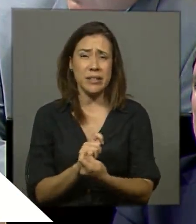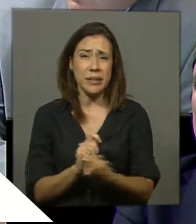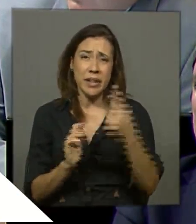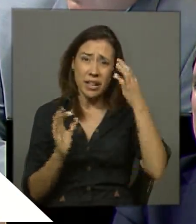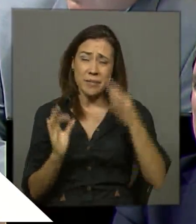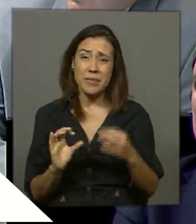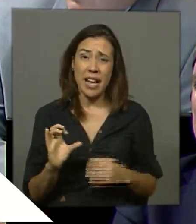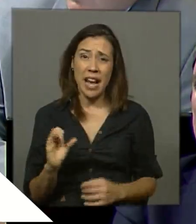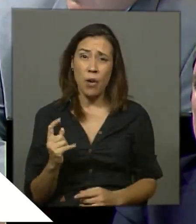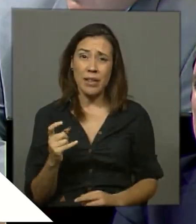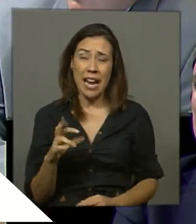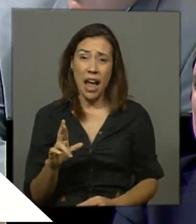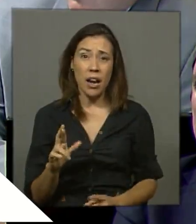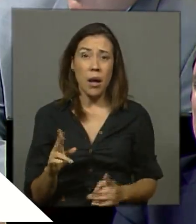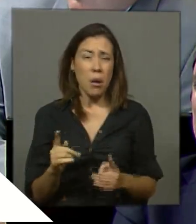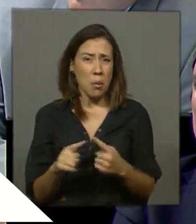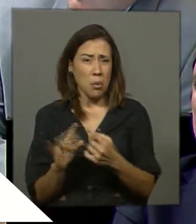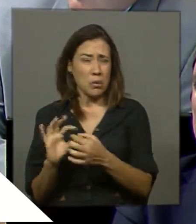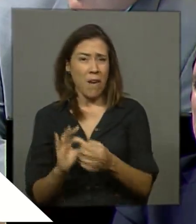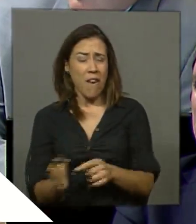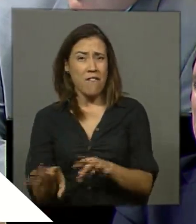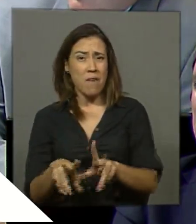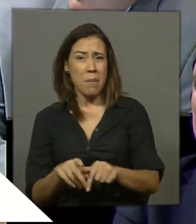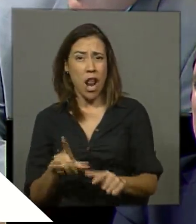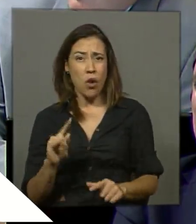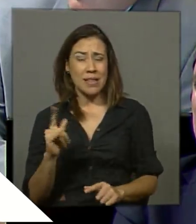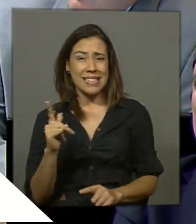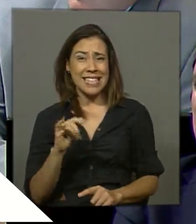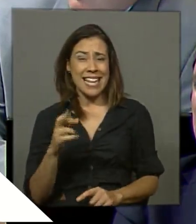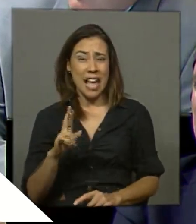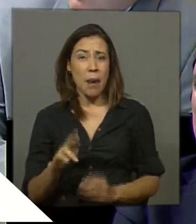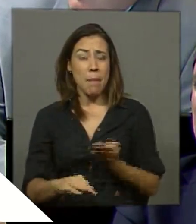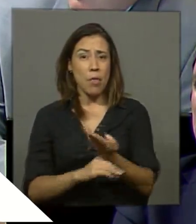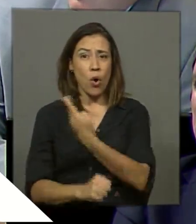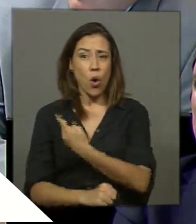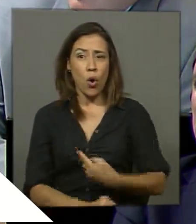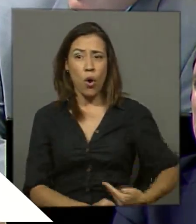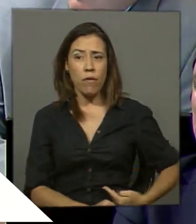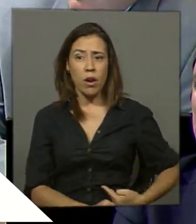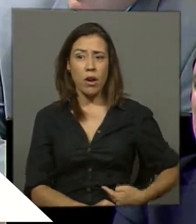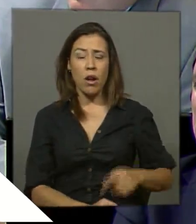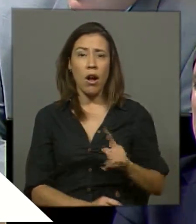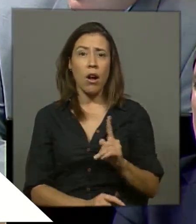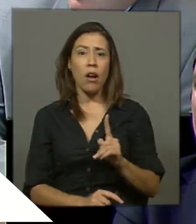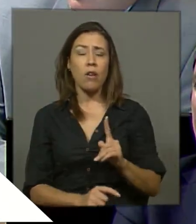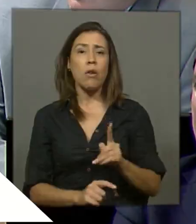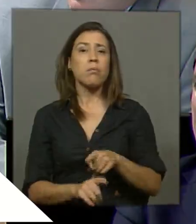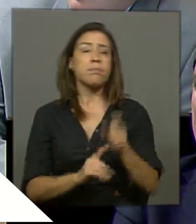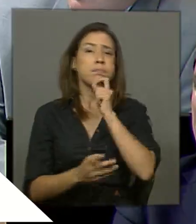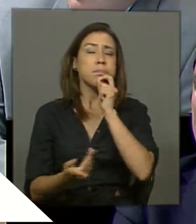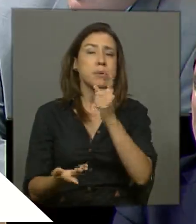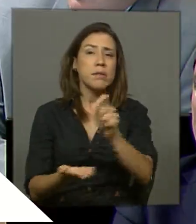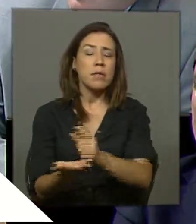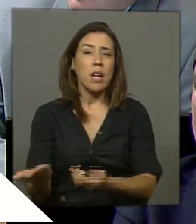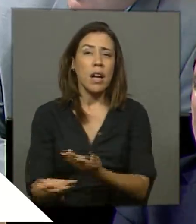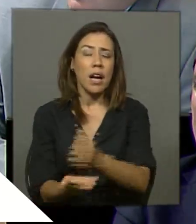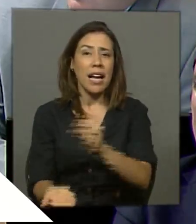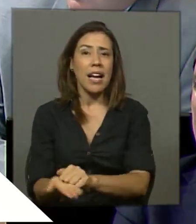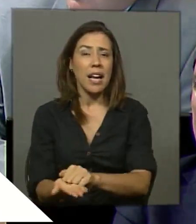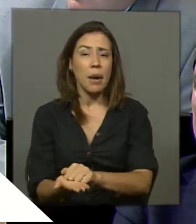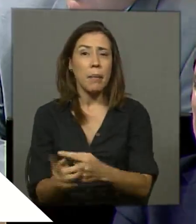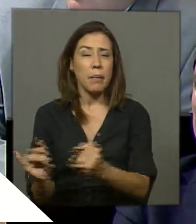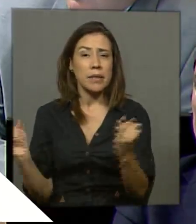nunca por algo la familia linger macay ministro le solicitó al gobierno desistirse de la querella porque de esta